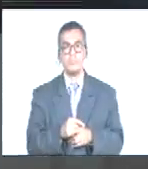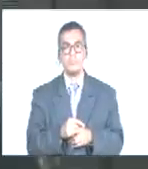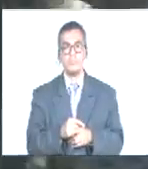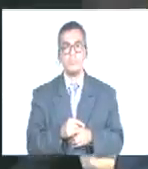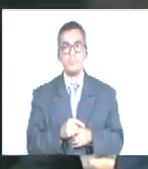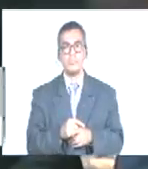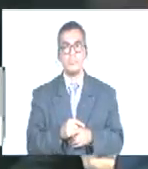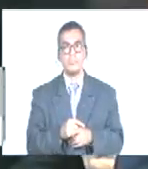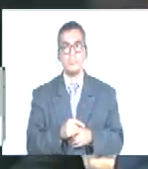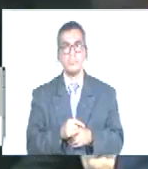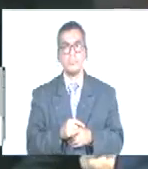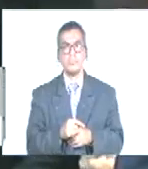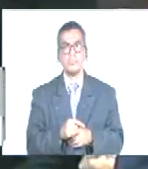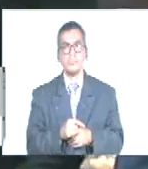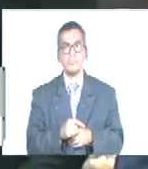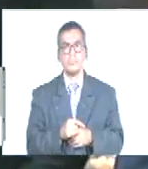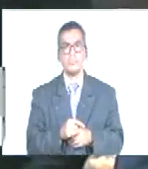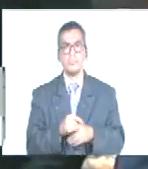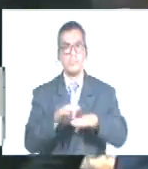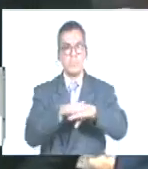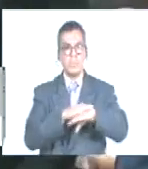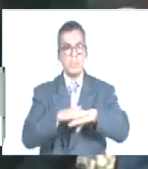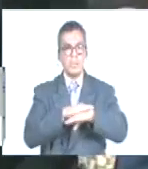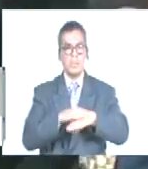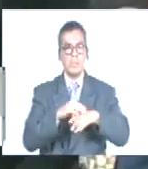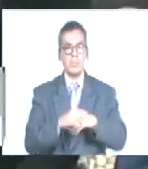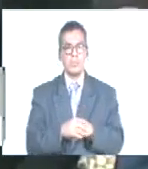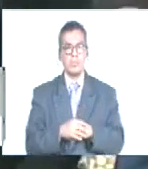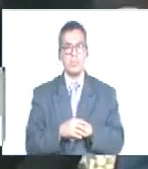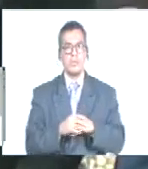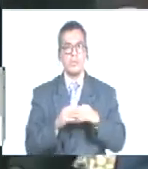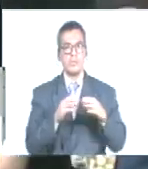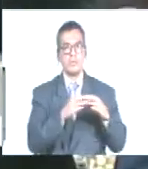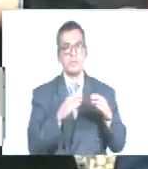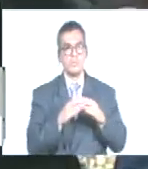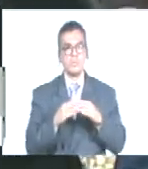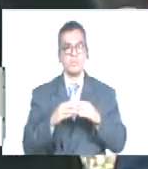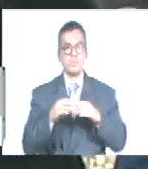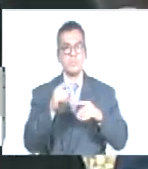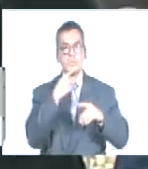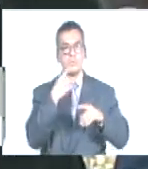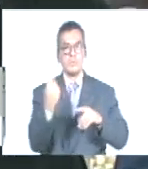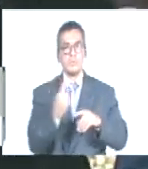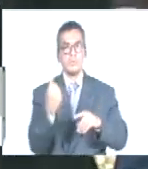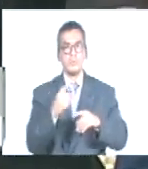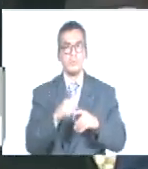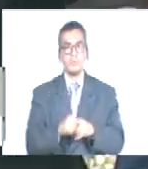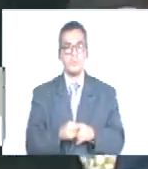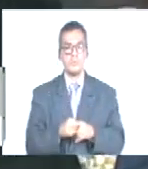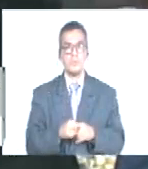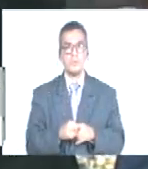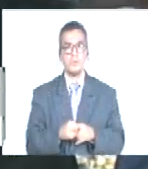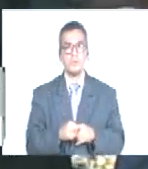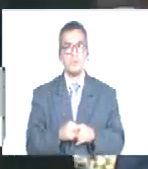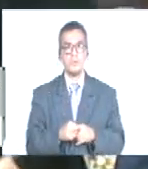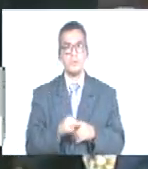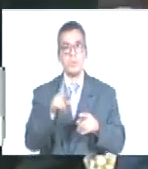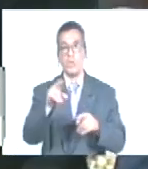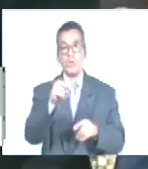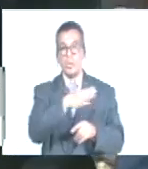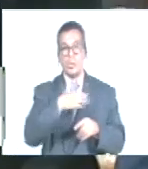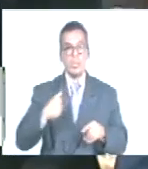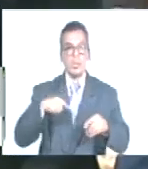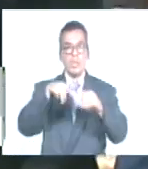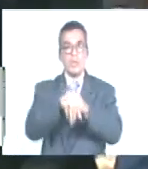Cuando el comandante, unas ideas mezquinas y egoístas, individualistas, no querían que